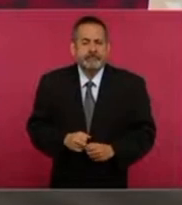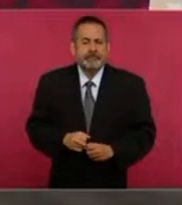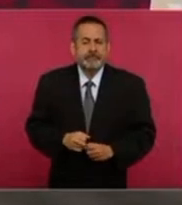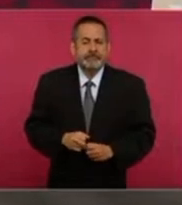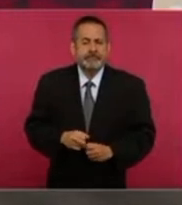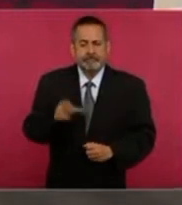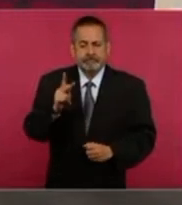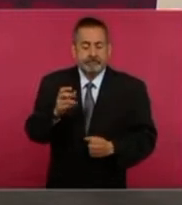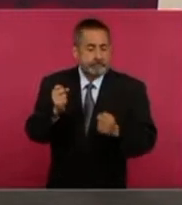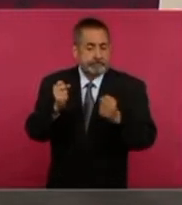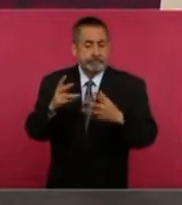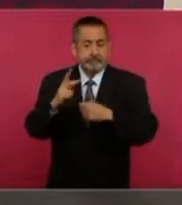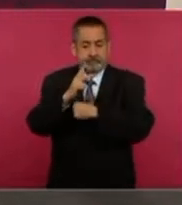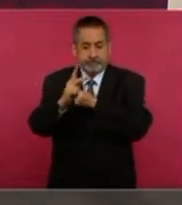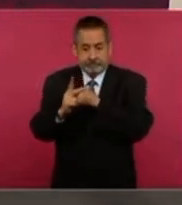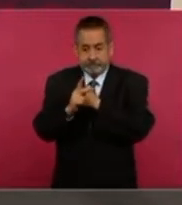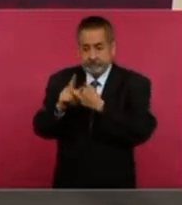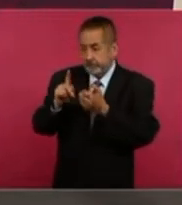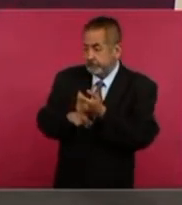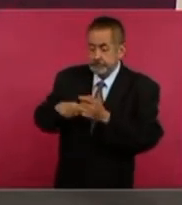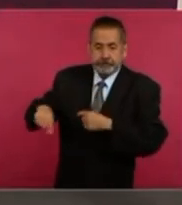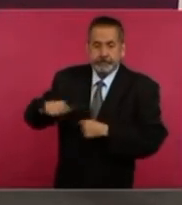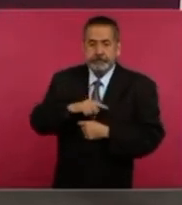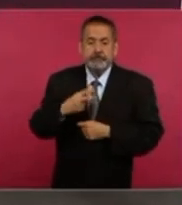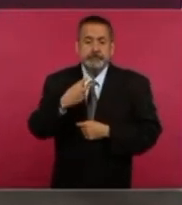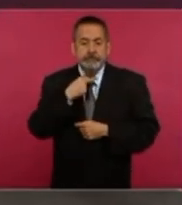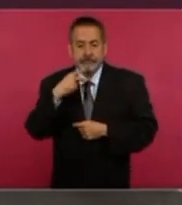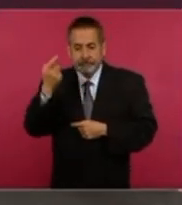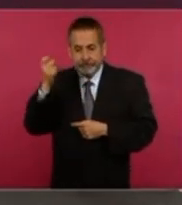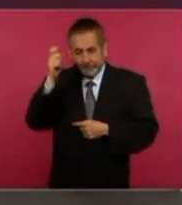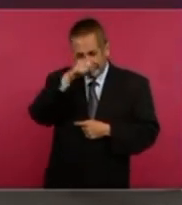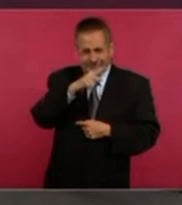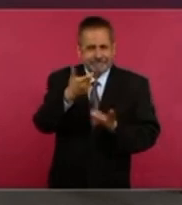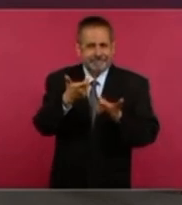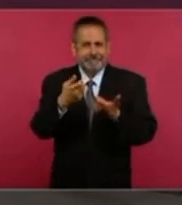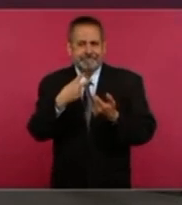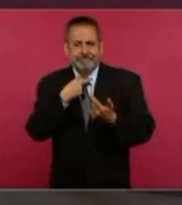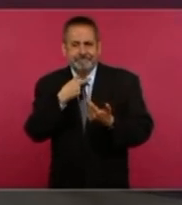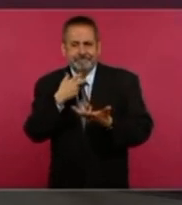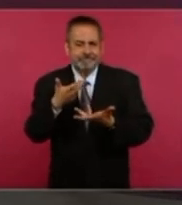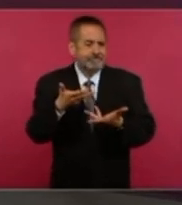muchos países están atravesando por situaciones difíciles en lo económico,